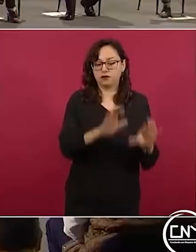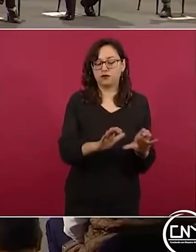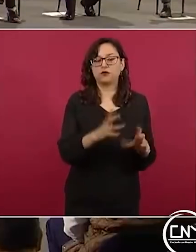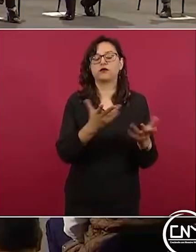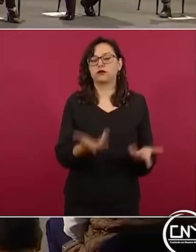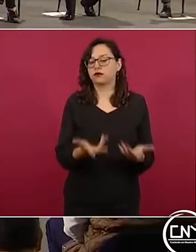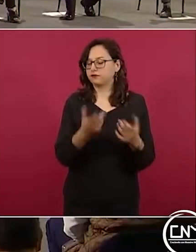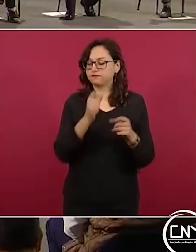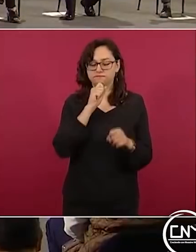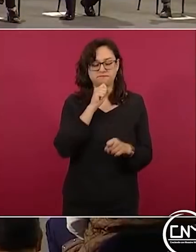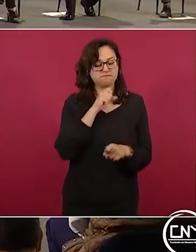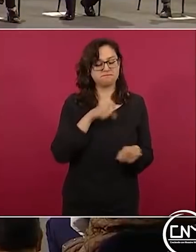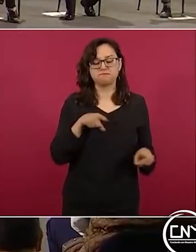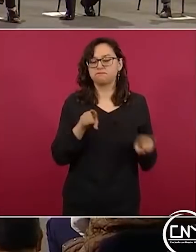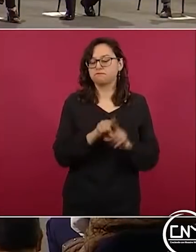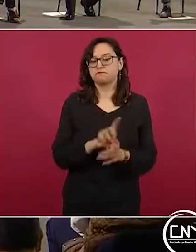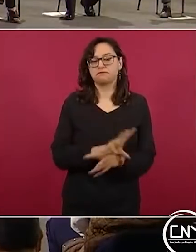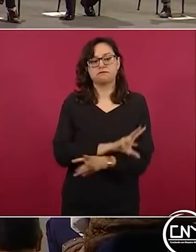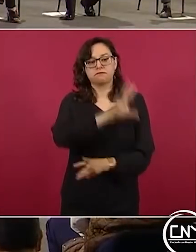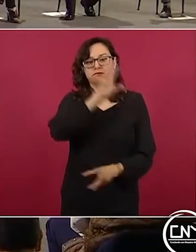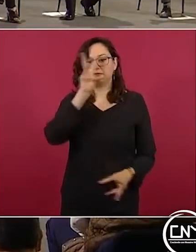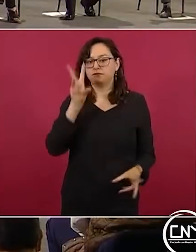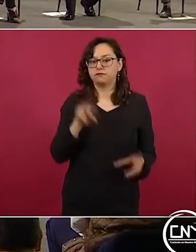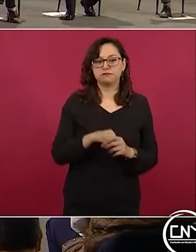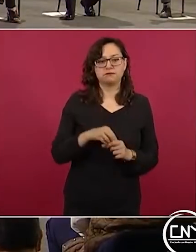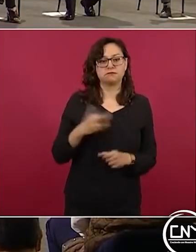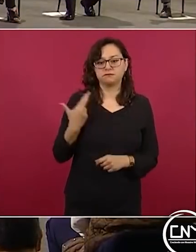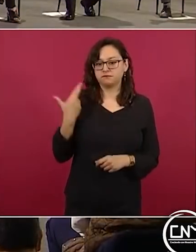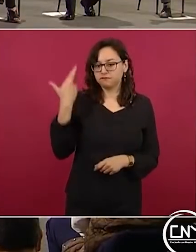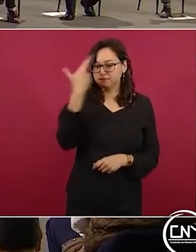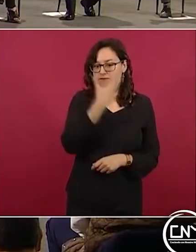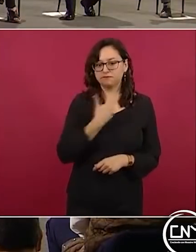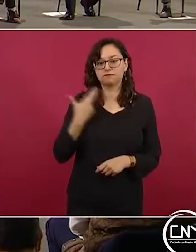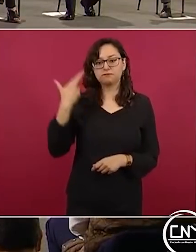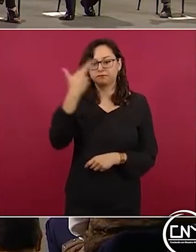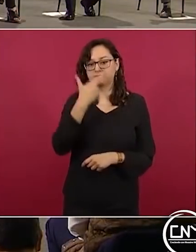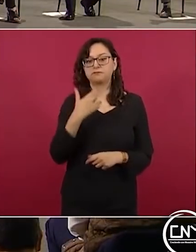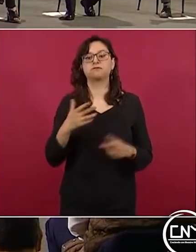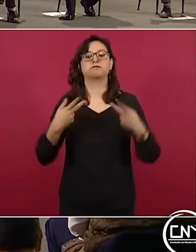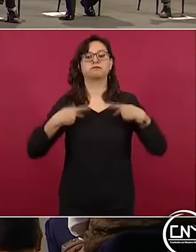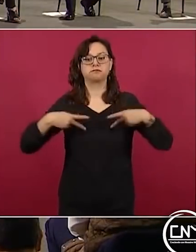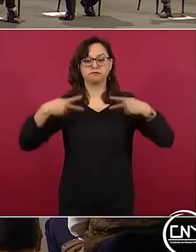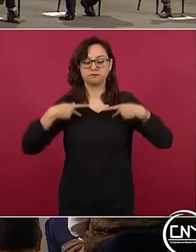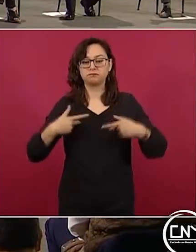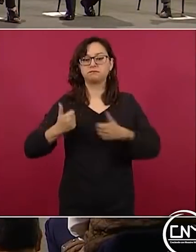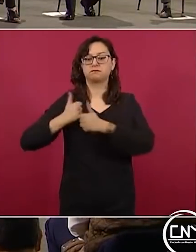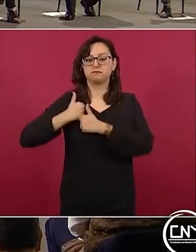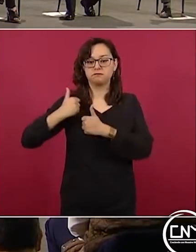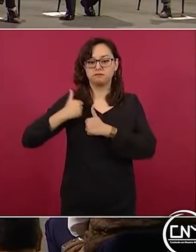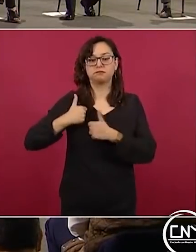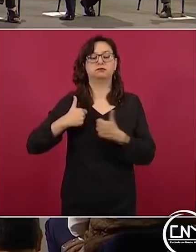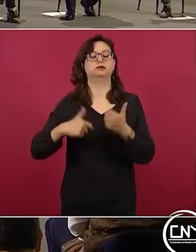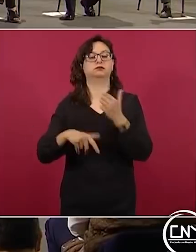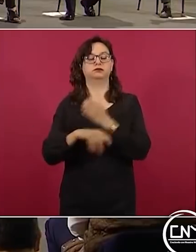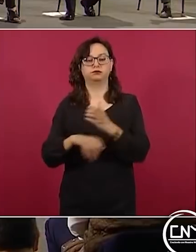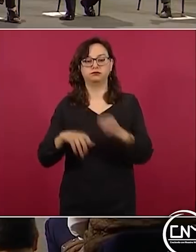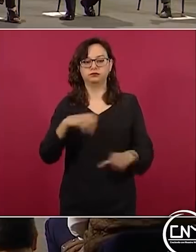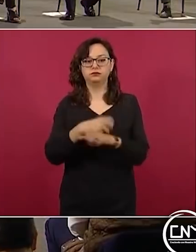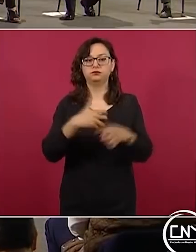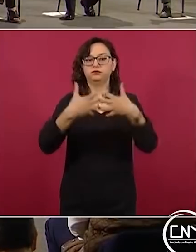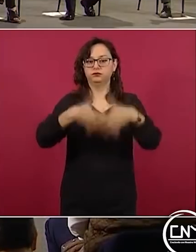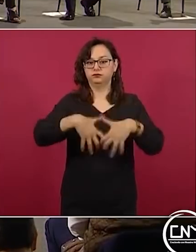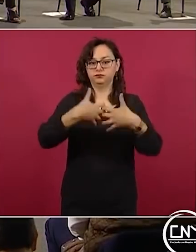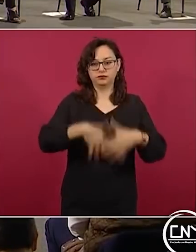topográficas, formulando estudios previos, desplegando maquinaria y tropas y, en curso de formulación, los convenios de colaboración.